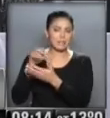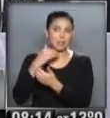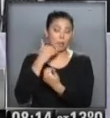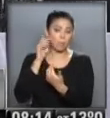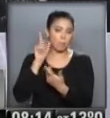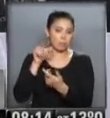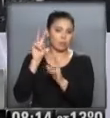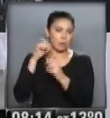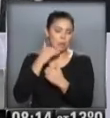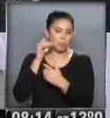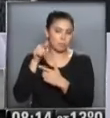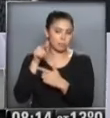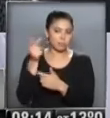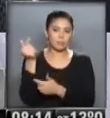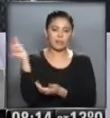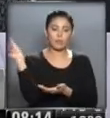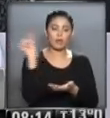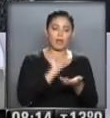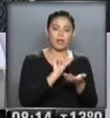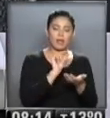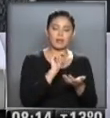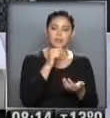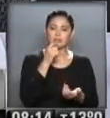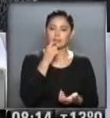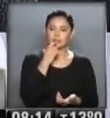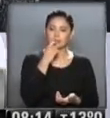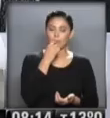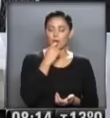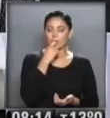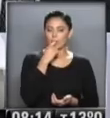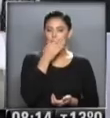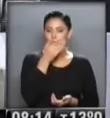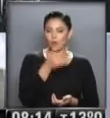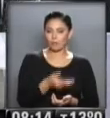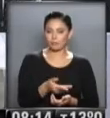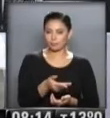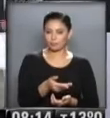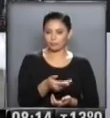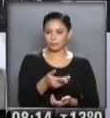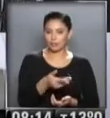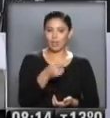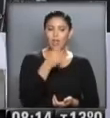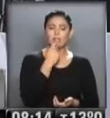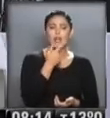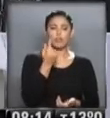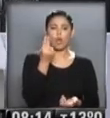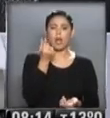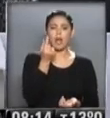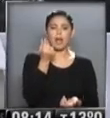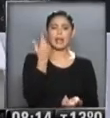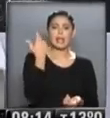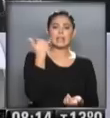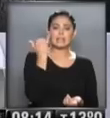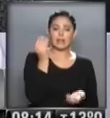eh préstamos que eh quien los recibe acá incluso eh simula pagar intereses como para